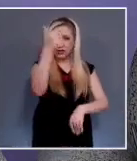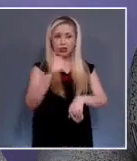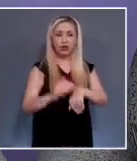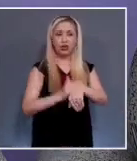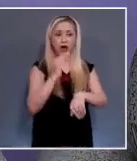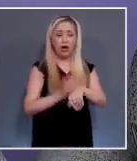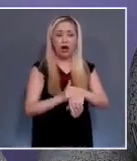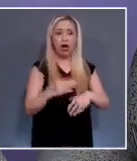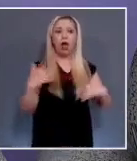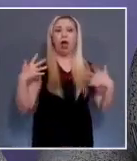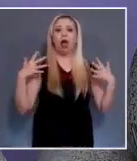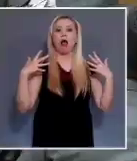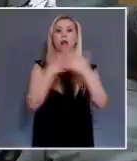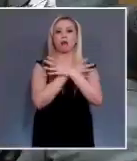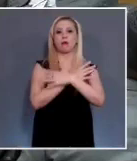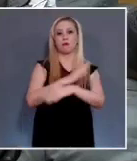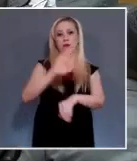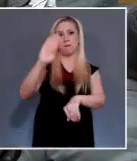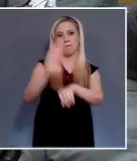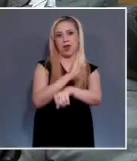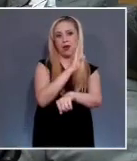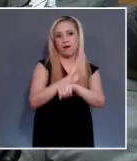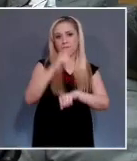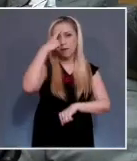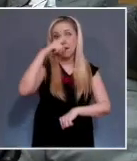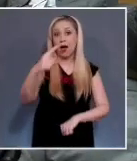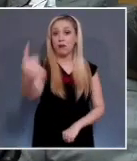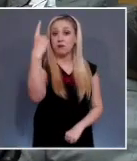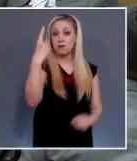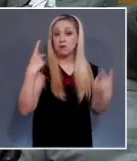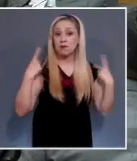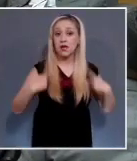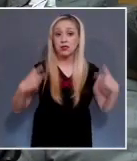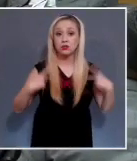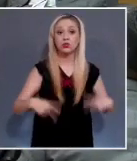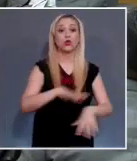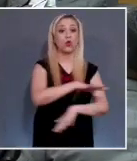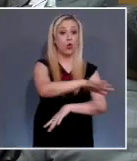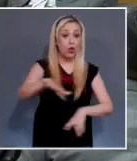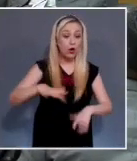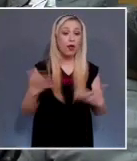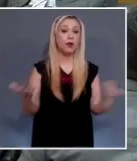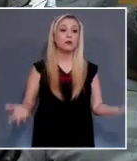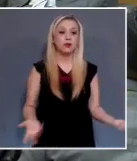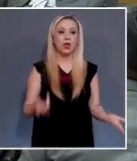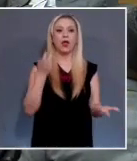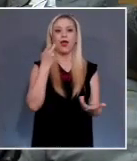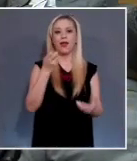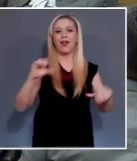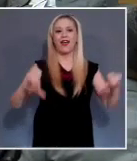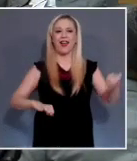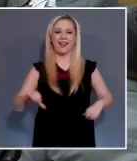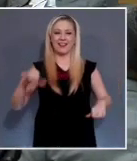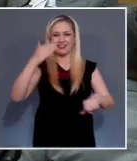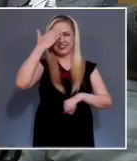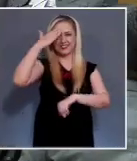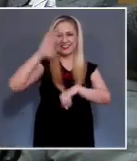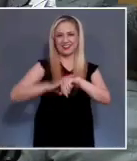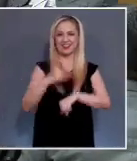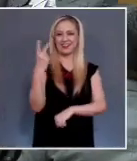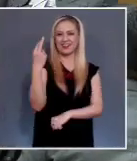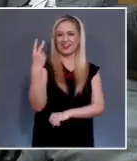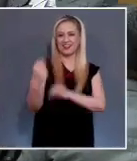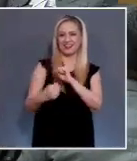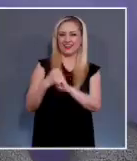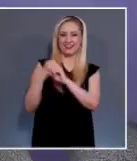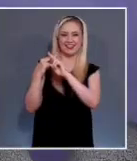un beneficio social. En mensaje dentro del inicio de las actividades para conmemorar los 25 años del Instituto